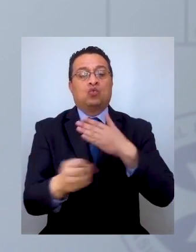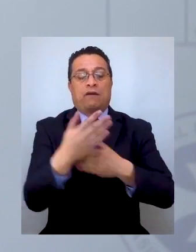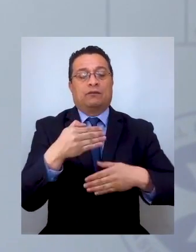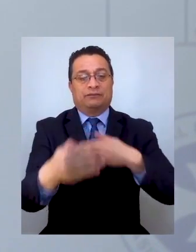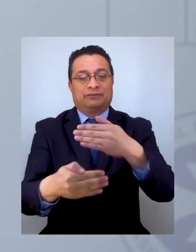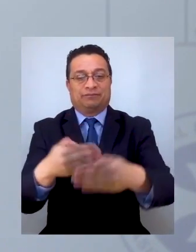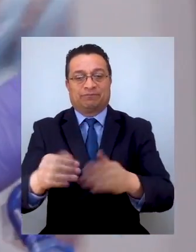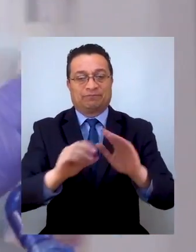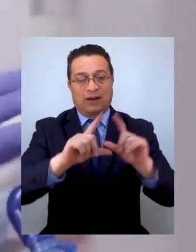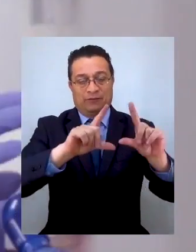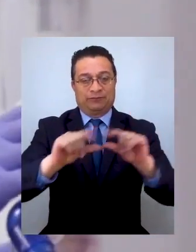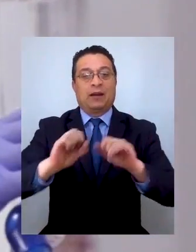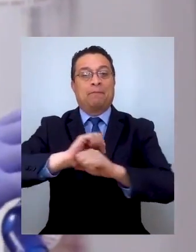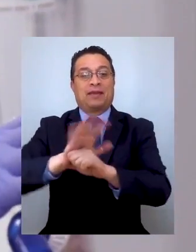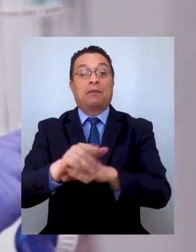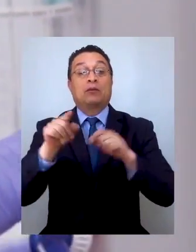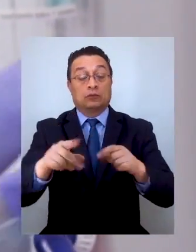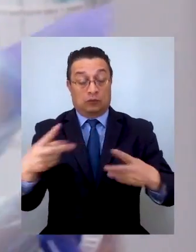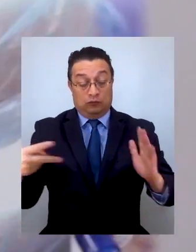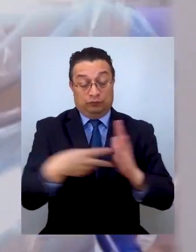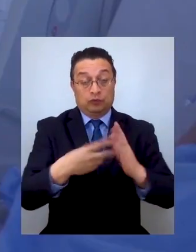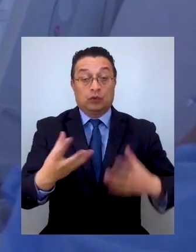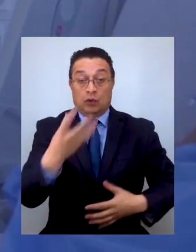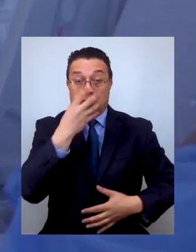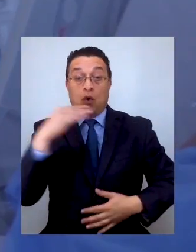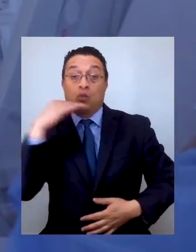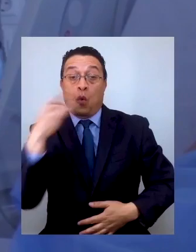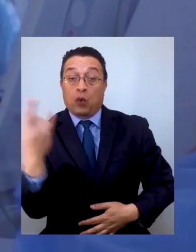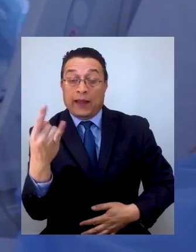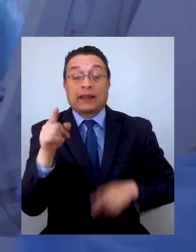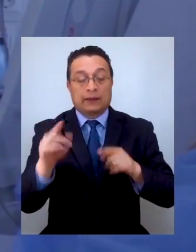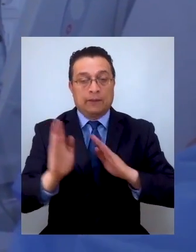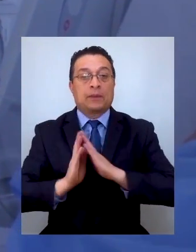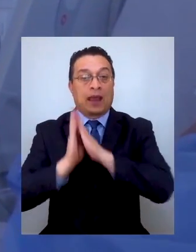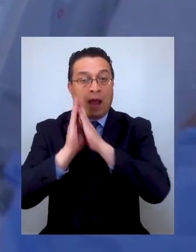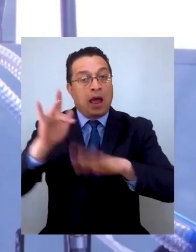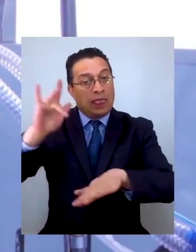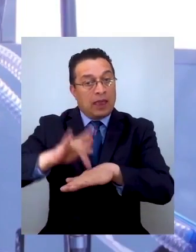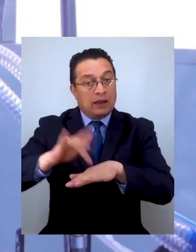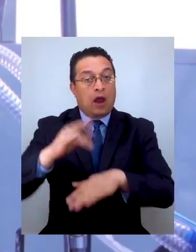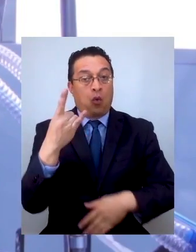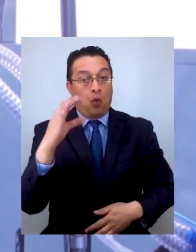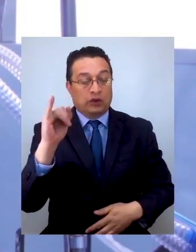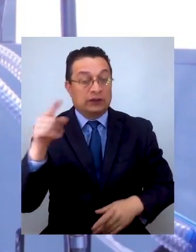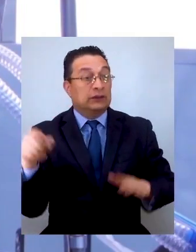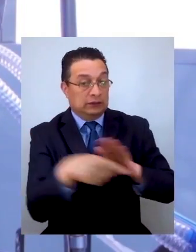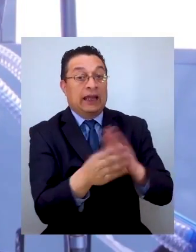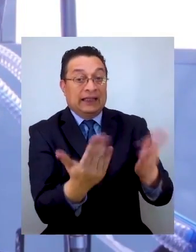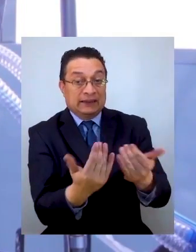las nuevas etapas de la pandemia. Dado el incremento de pacientes ventilados en urgencia y la necesidad de contar con camas de cuidados críticos en la